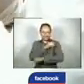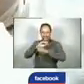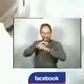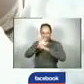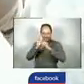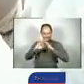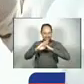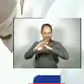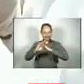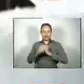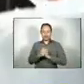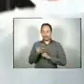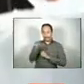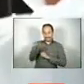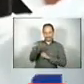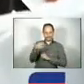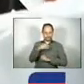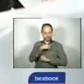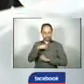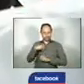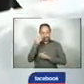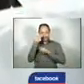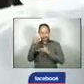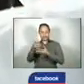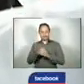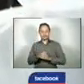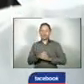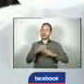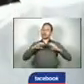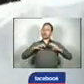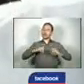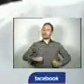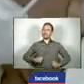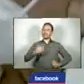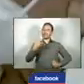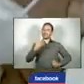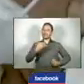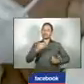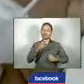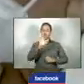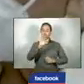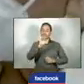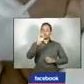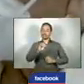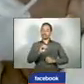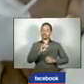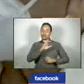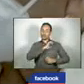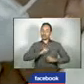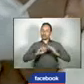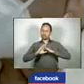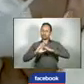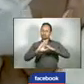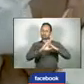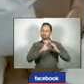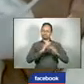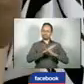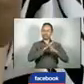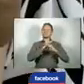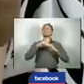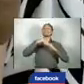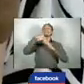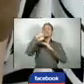coronavirus, el profesional de la salud dice que el gobierno debe asegurar la inmunización del 90% de los salvadoreños para luego